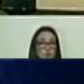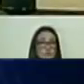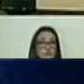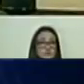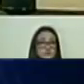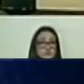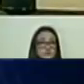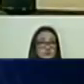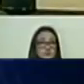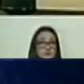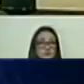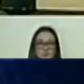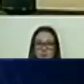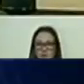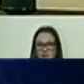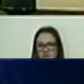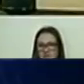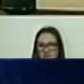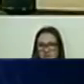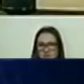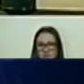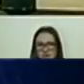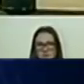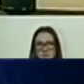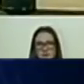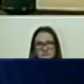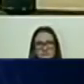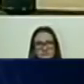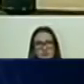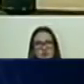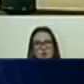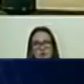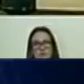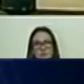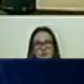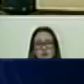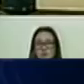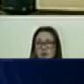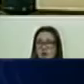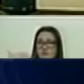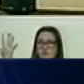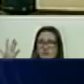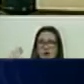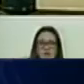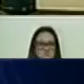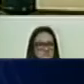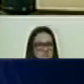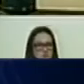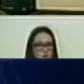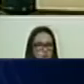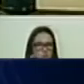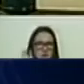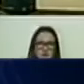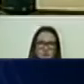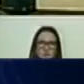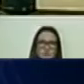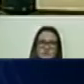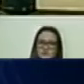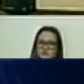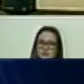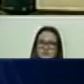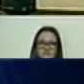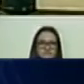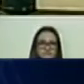quiero hablar o referirme de forma despectiva, como hacen de Venezuela en el exterior, de ningún país. Venezuela es Venezuela,